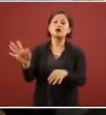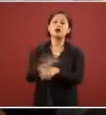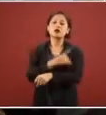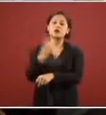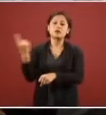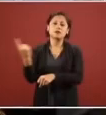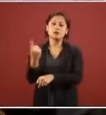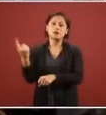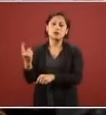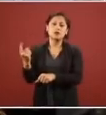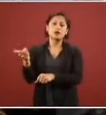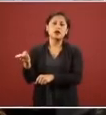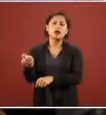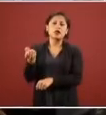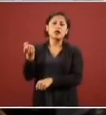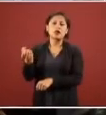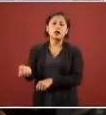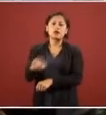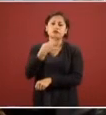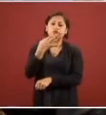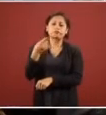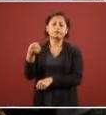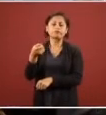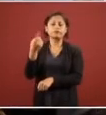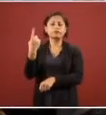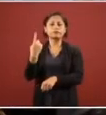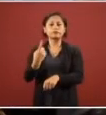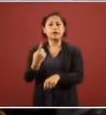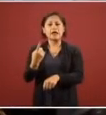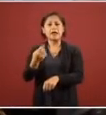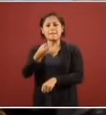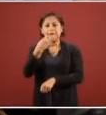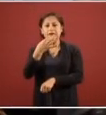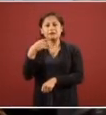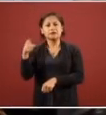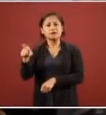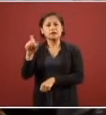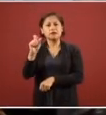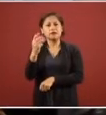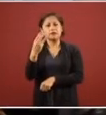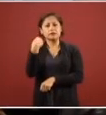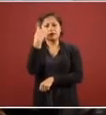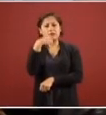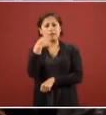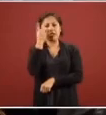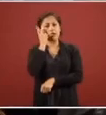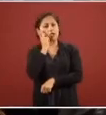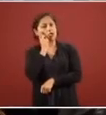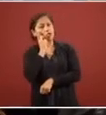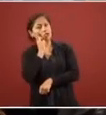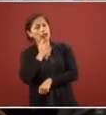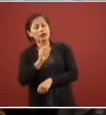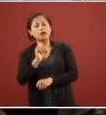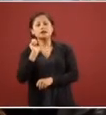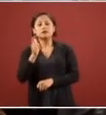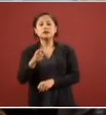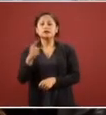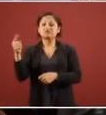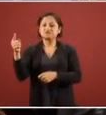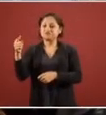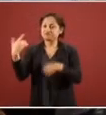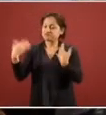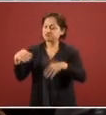23 horas al día. En fin, hay diferentes temas al respecto de detalle. Y hace unos